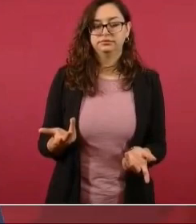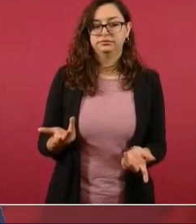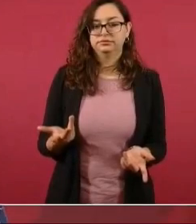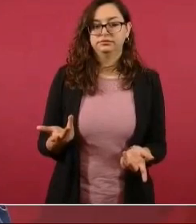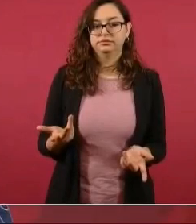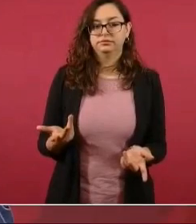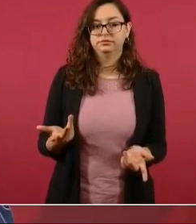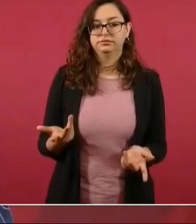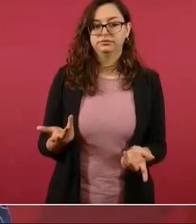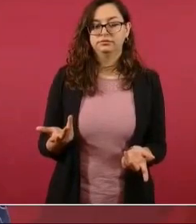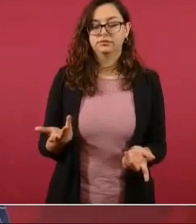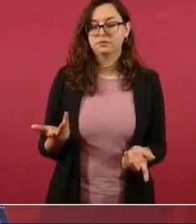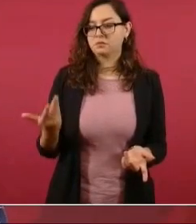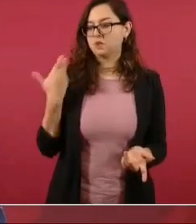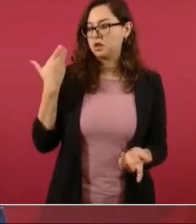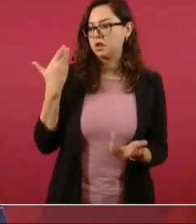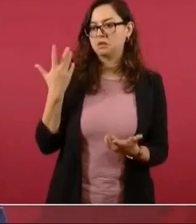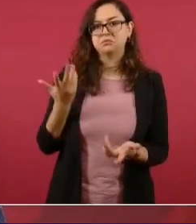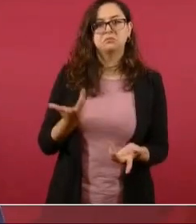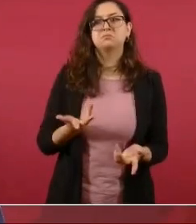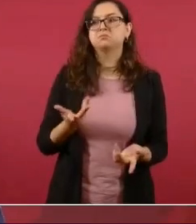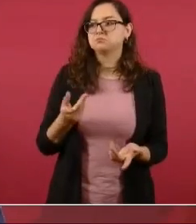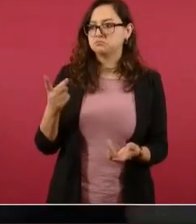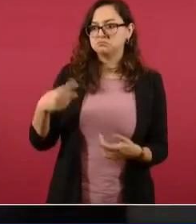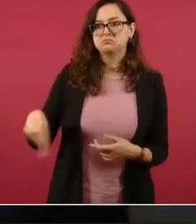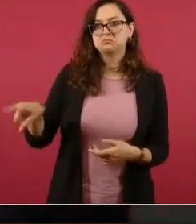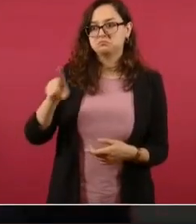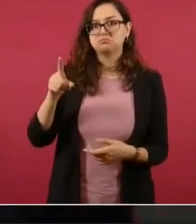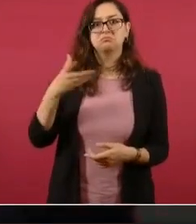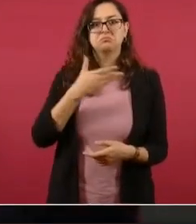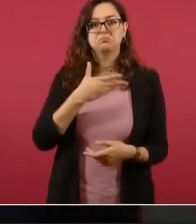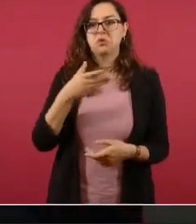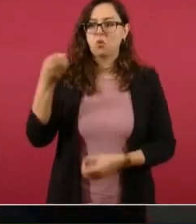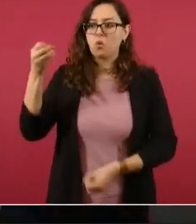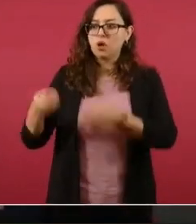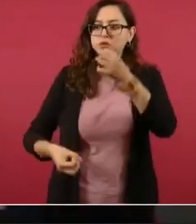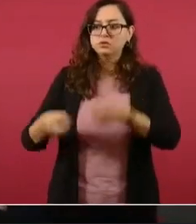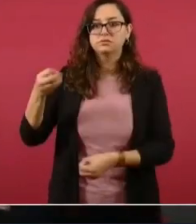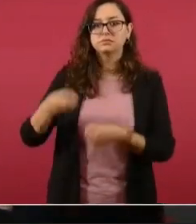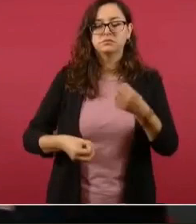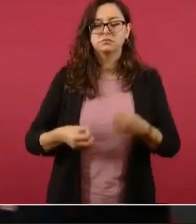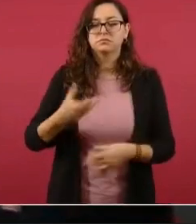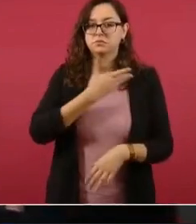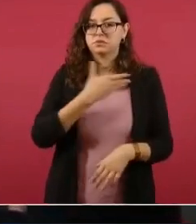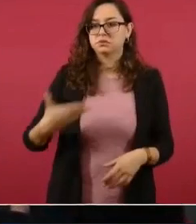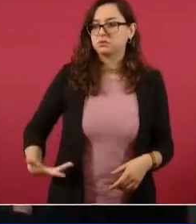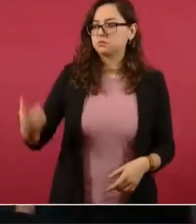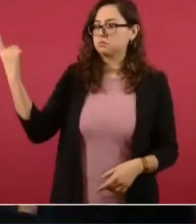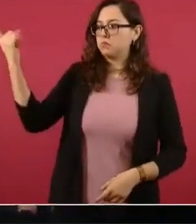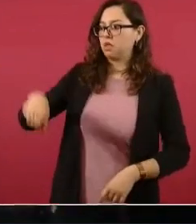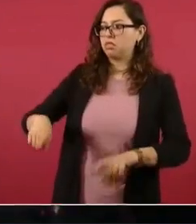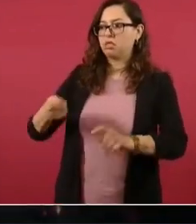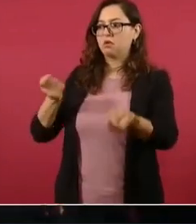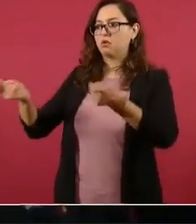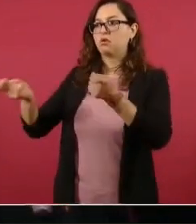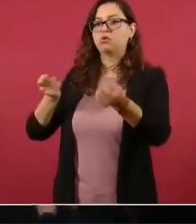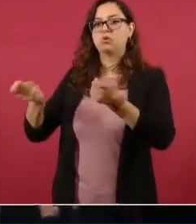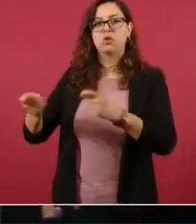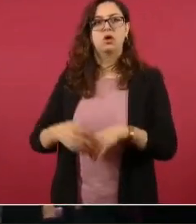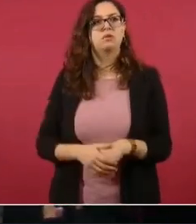Bueno, cuando me desaforaron como jefe de gobierno en el